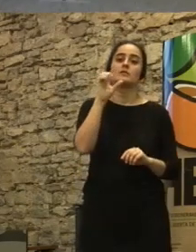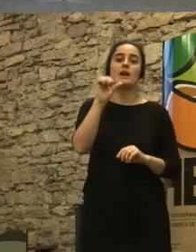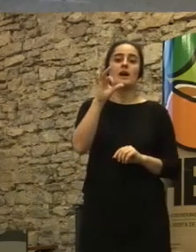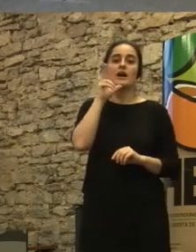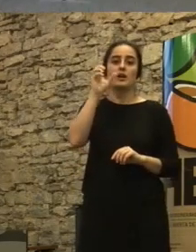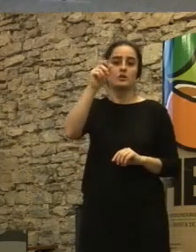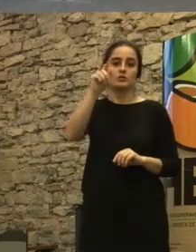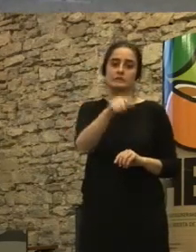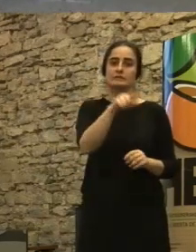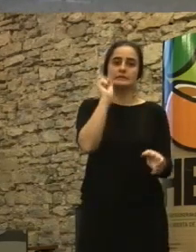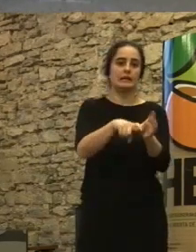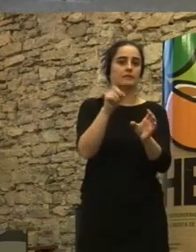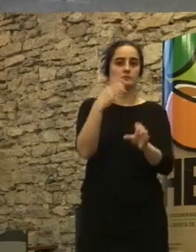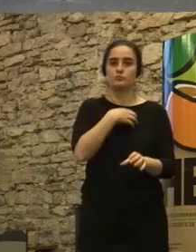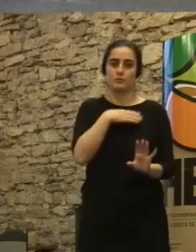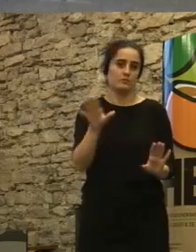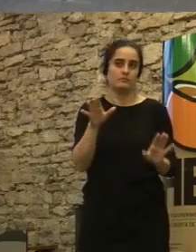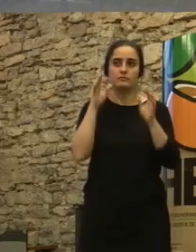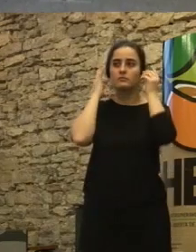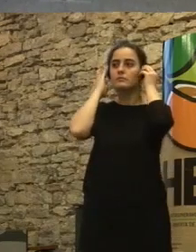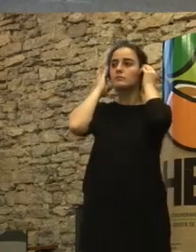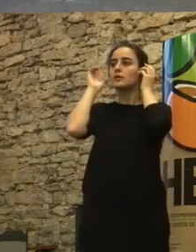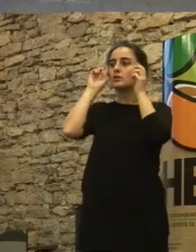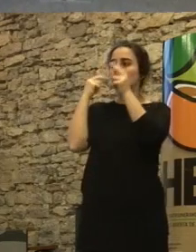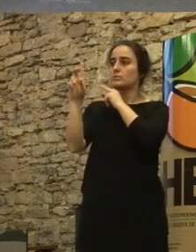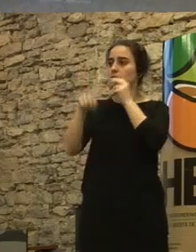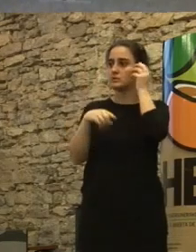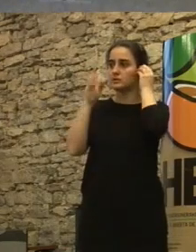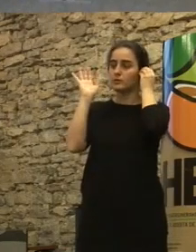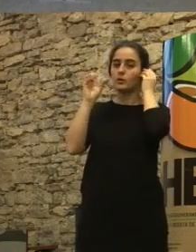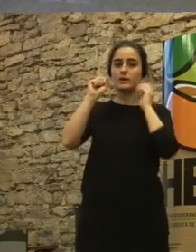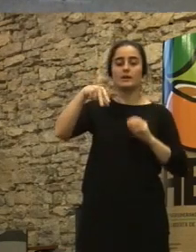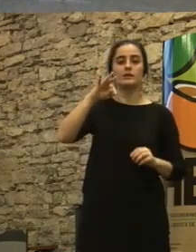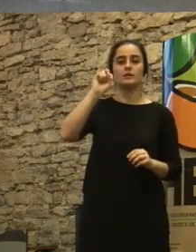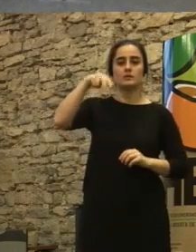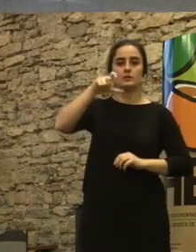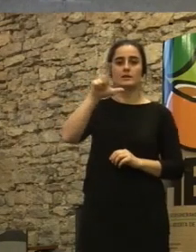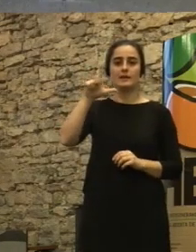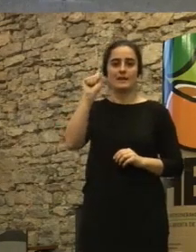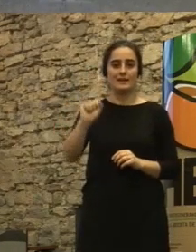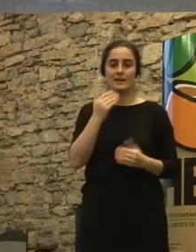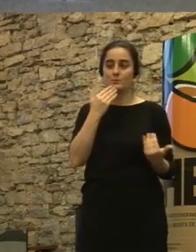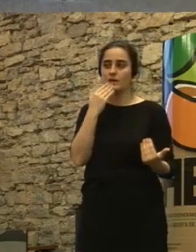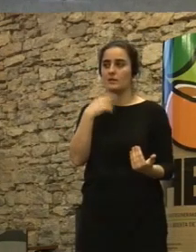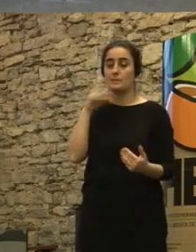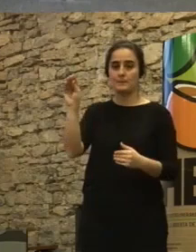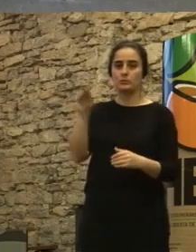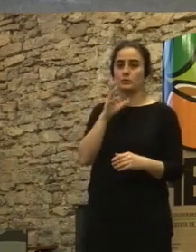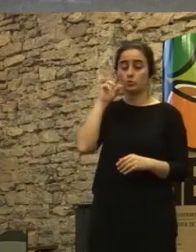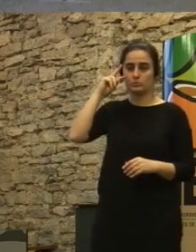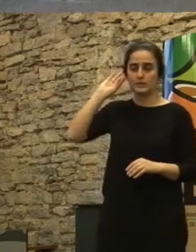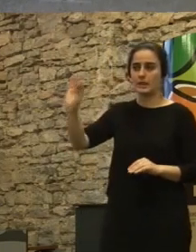serlo. No sé si he contestado. Hola, Antonella, muchas gracias. Una pregunta desde tu experiencia. ¿La